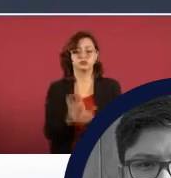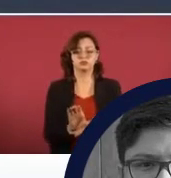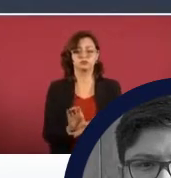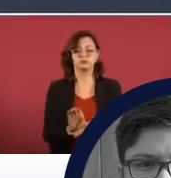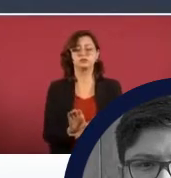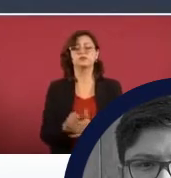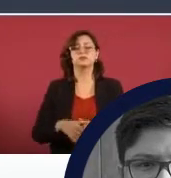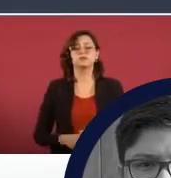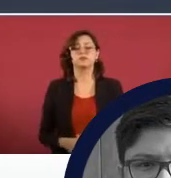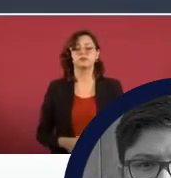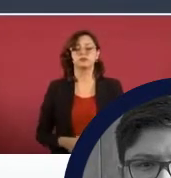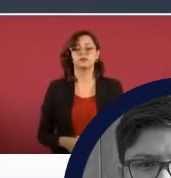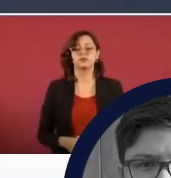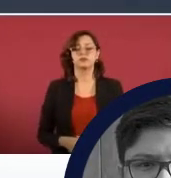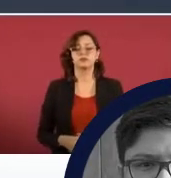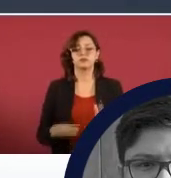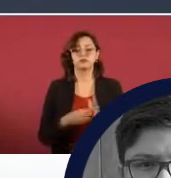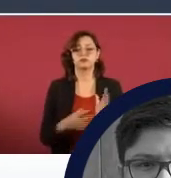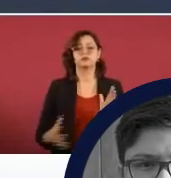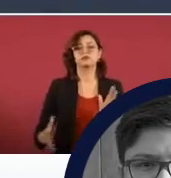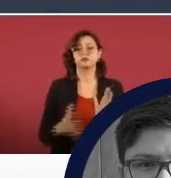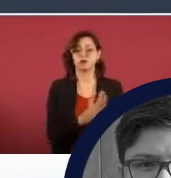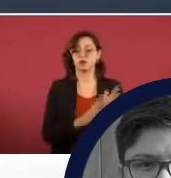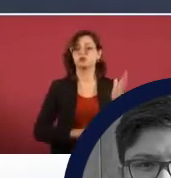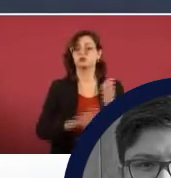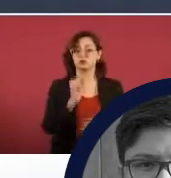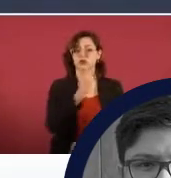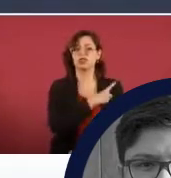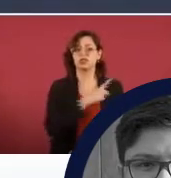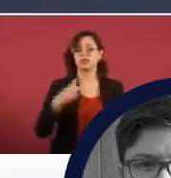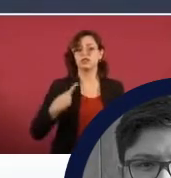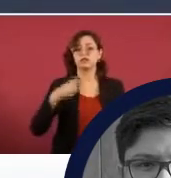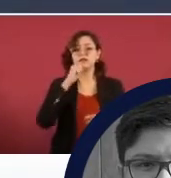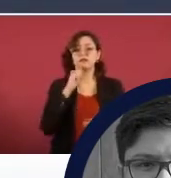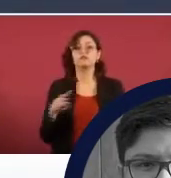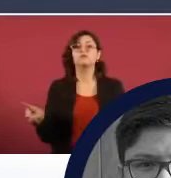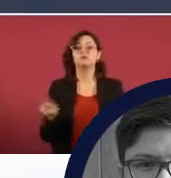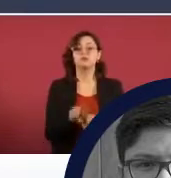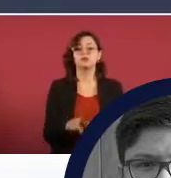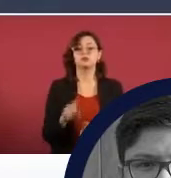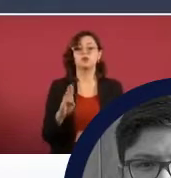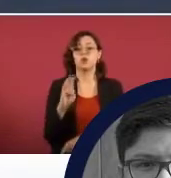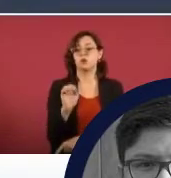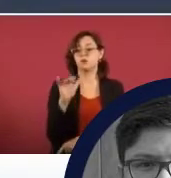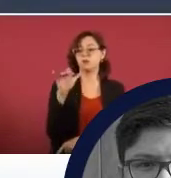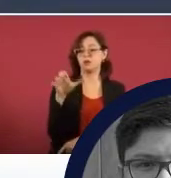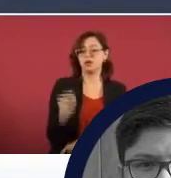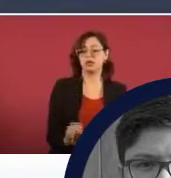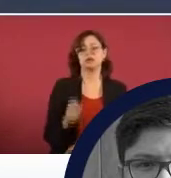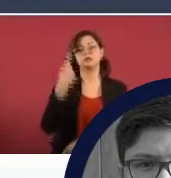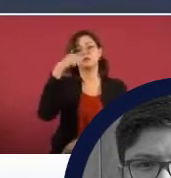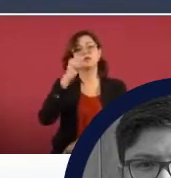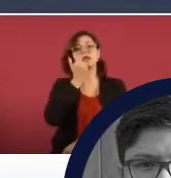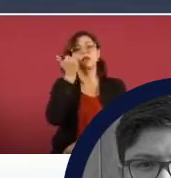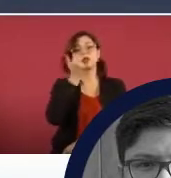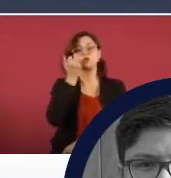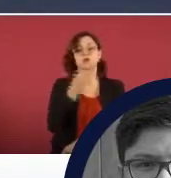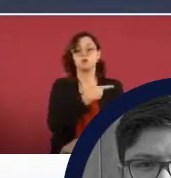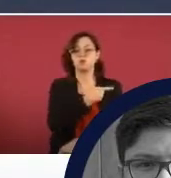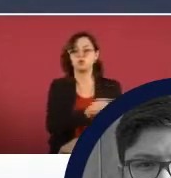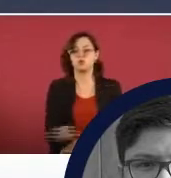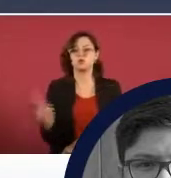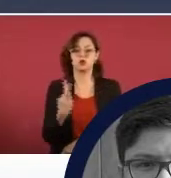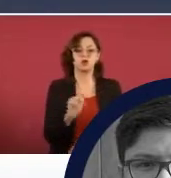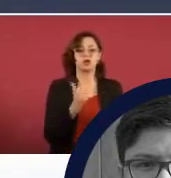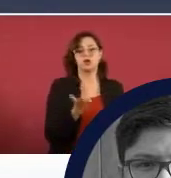creo que el transísmico va a ser muy importante para la economía nacional, para el lugar de México en el